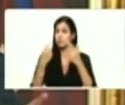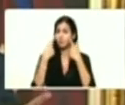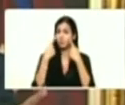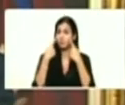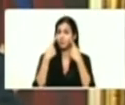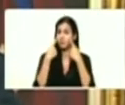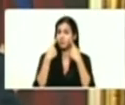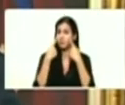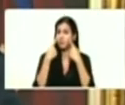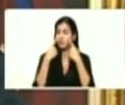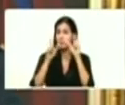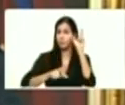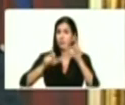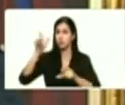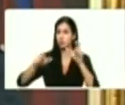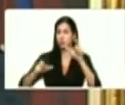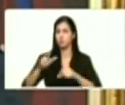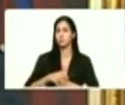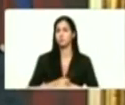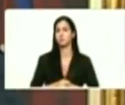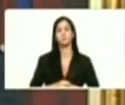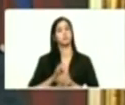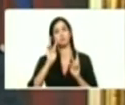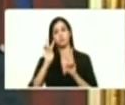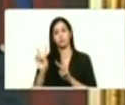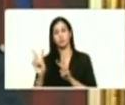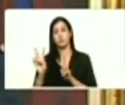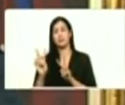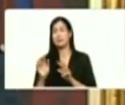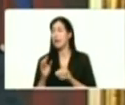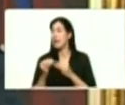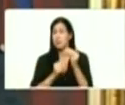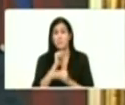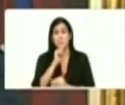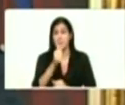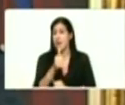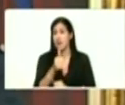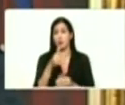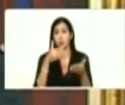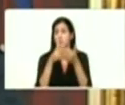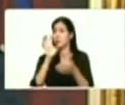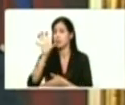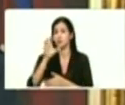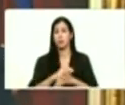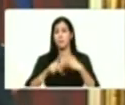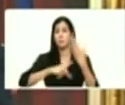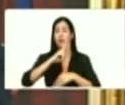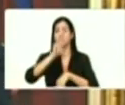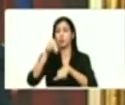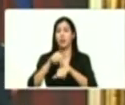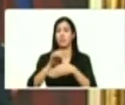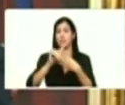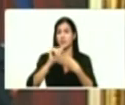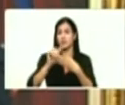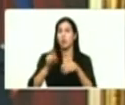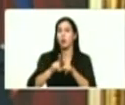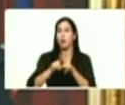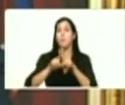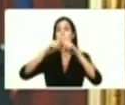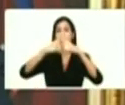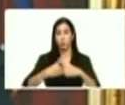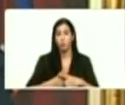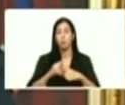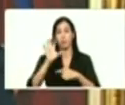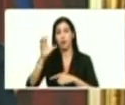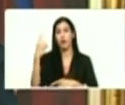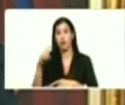esta gente hubiera hecho mucho más daño plan nacional de divisas así como hay un presupuesto pues de la